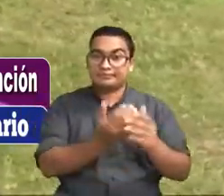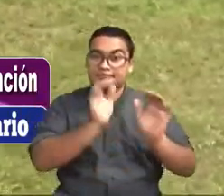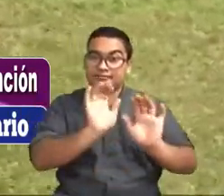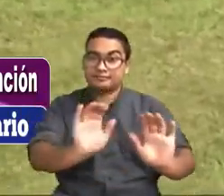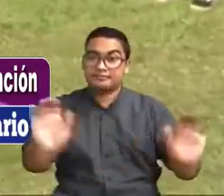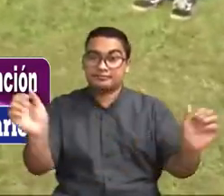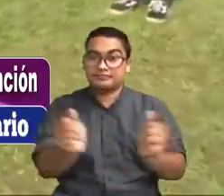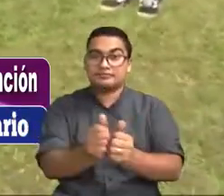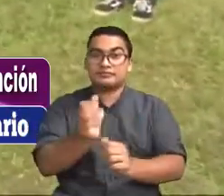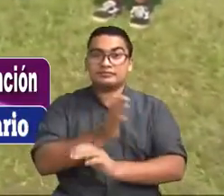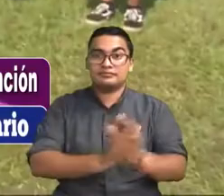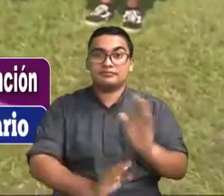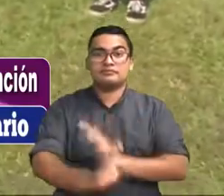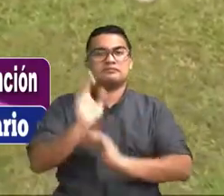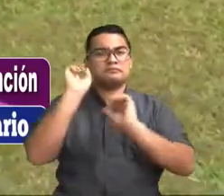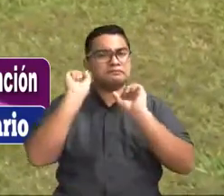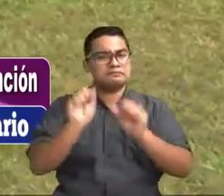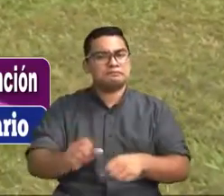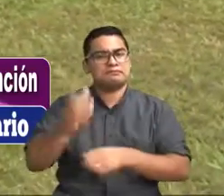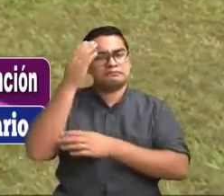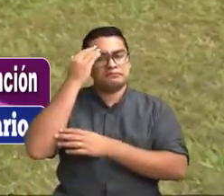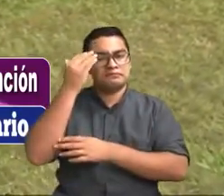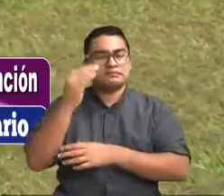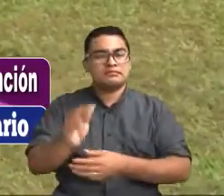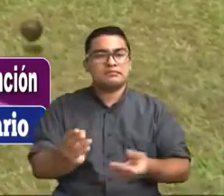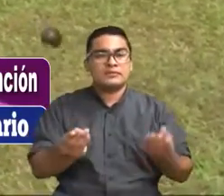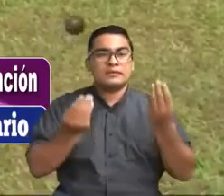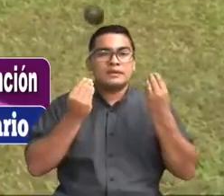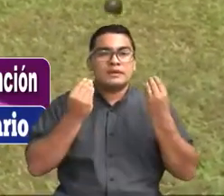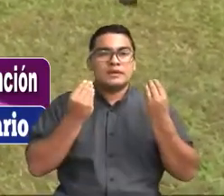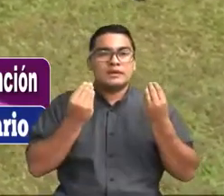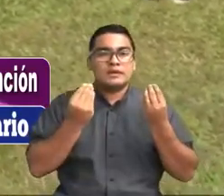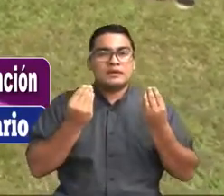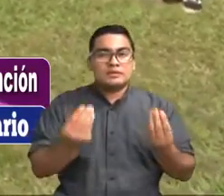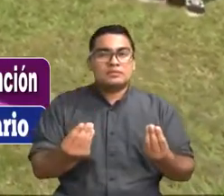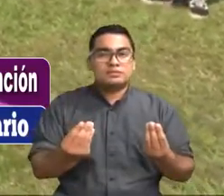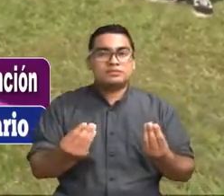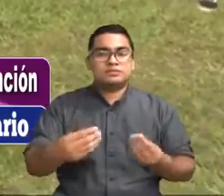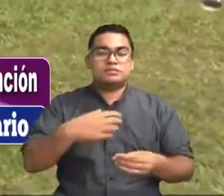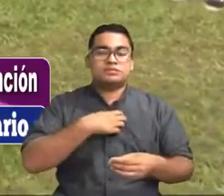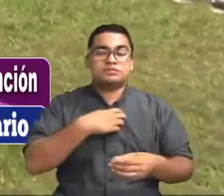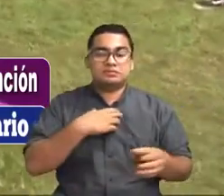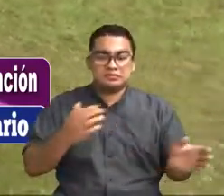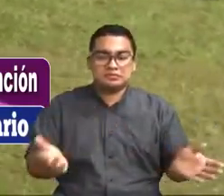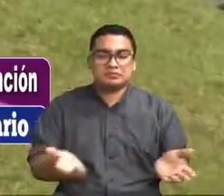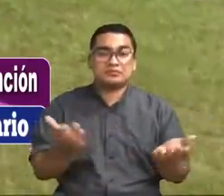niños con discapacidad y que sabemos que tienen muchas potencialidades,